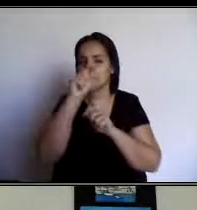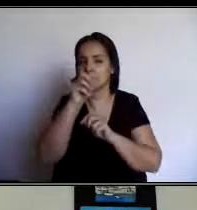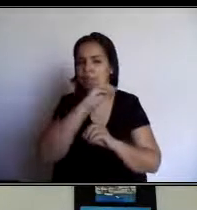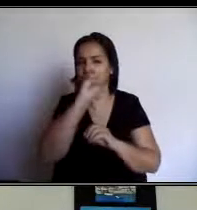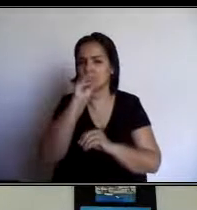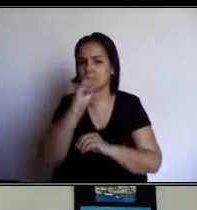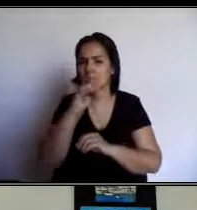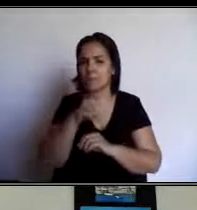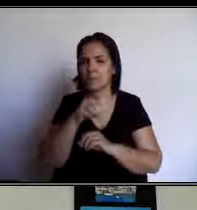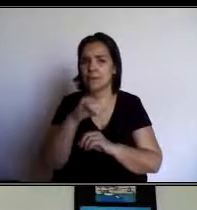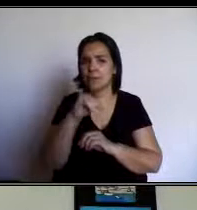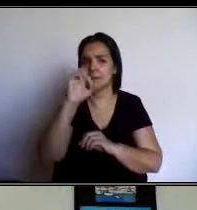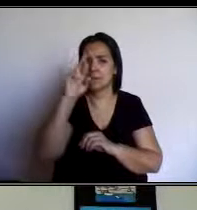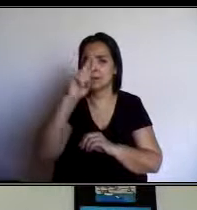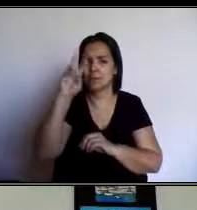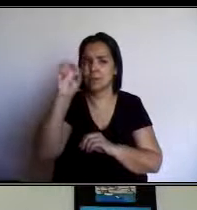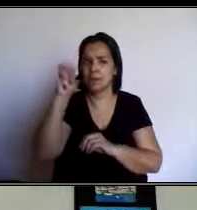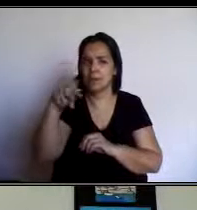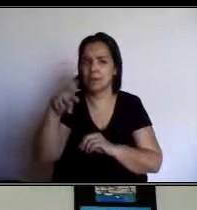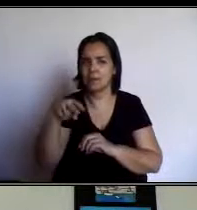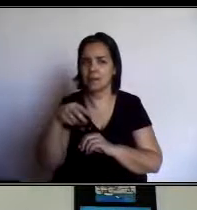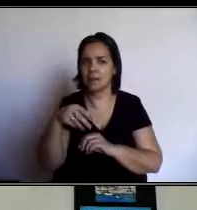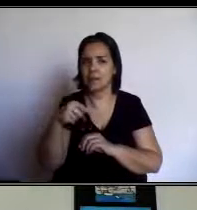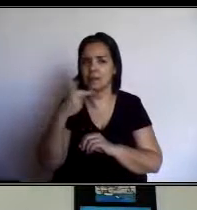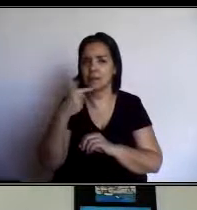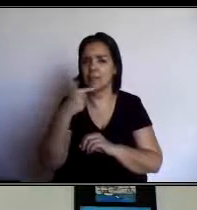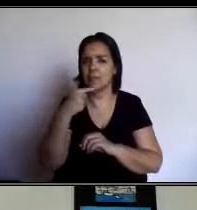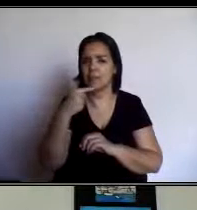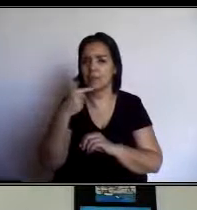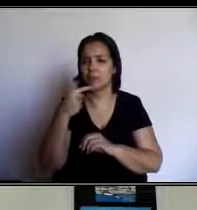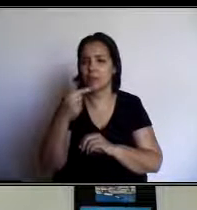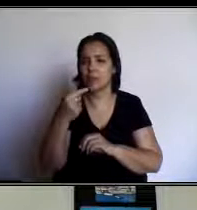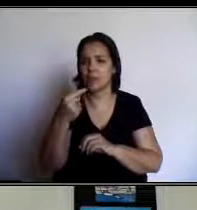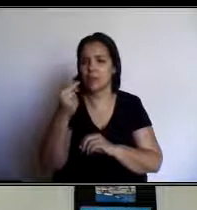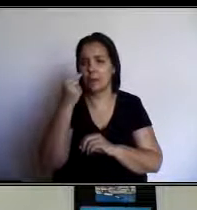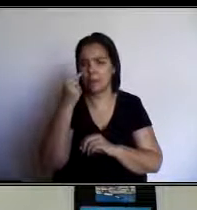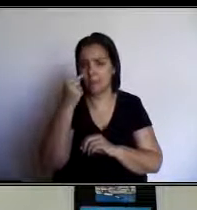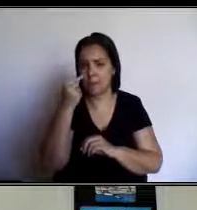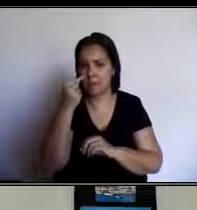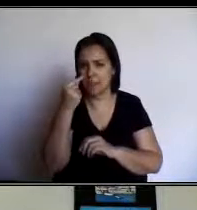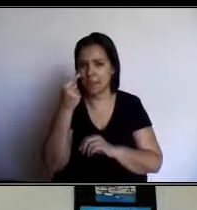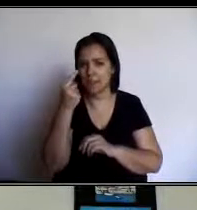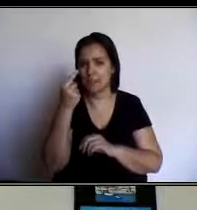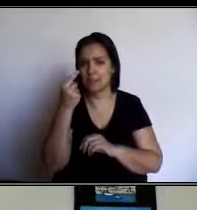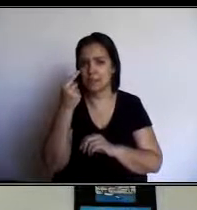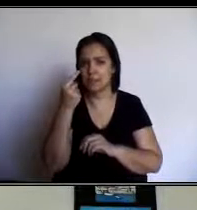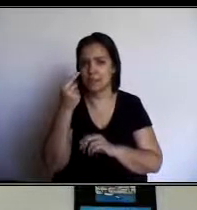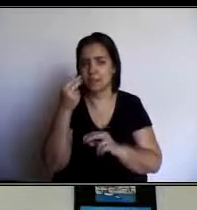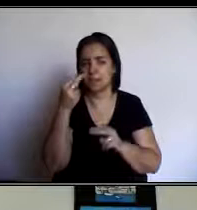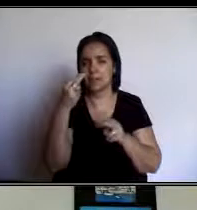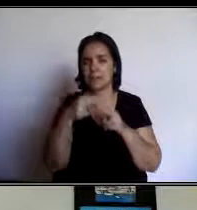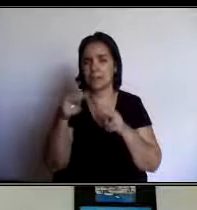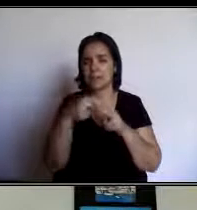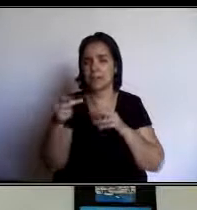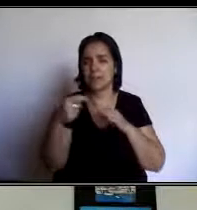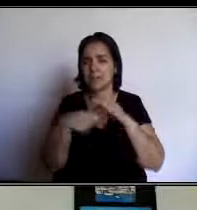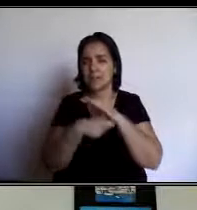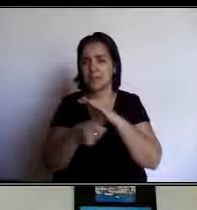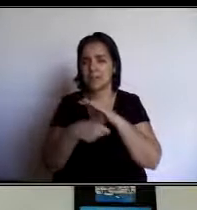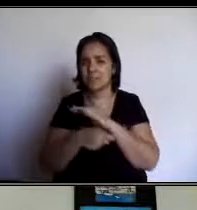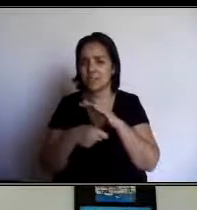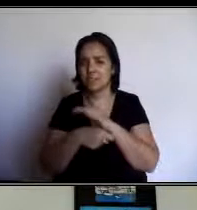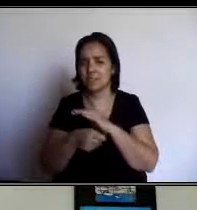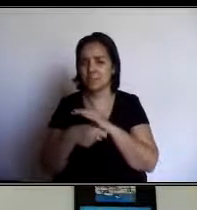Martín, y viene a decir, desde el punto de vista, las políticas y estrategias para paliar